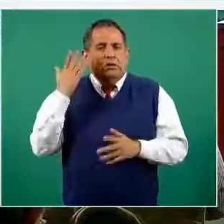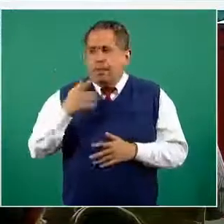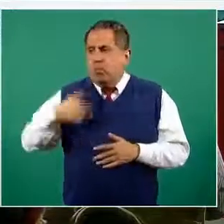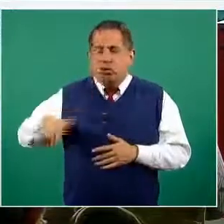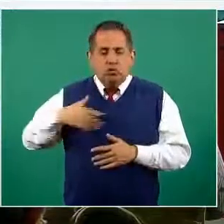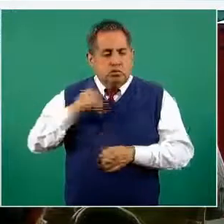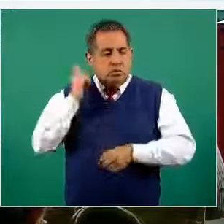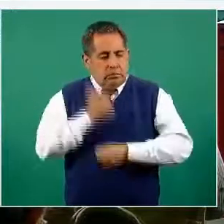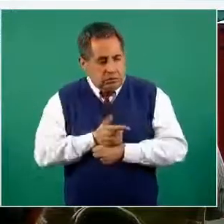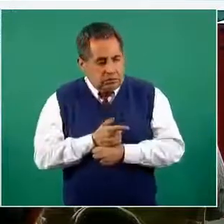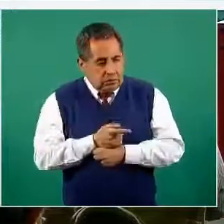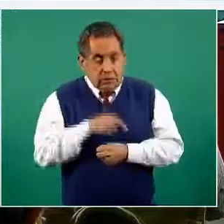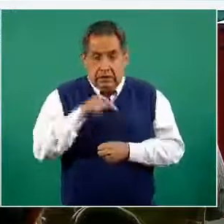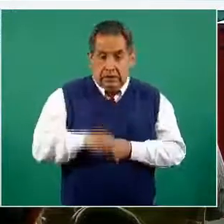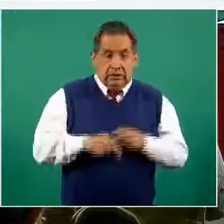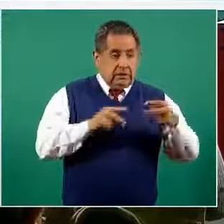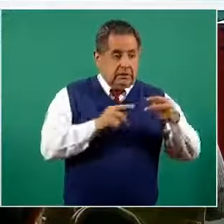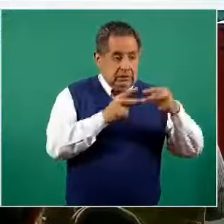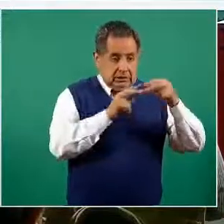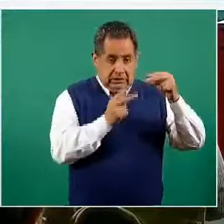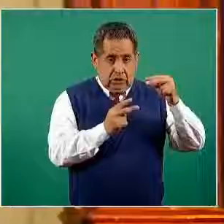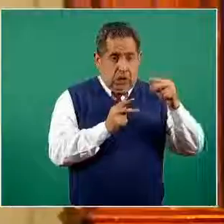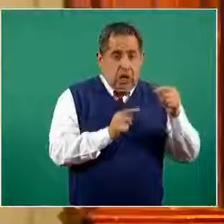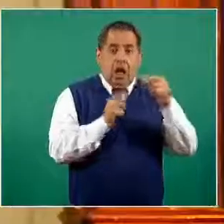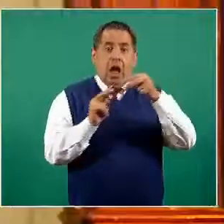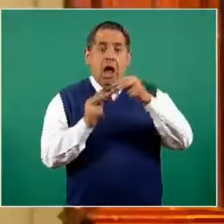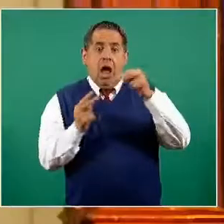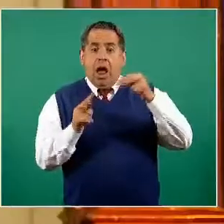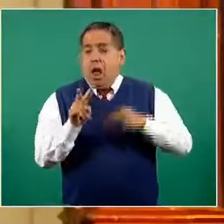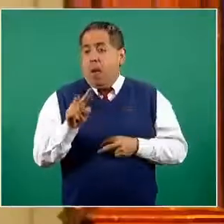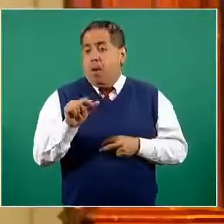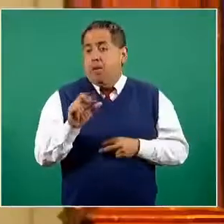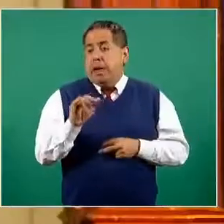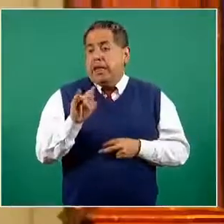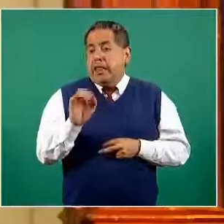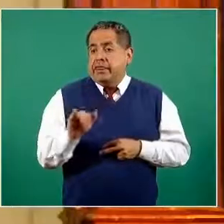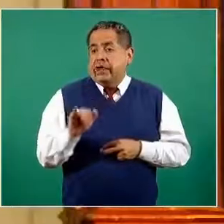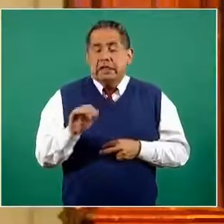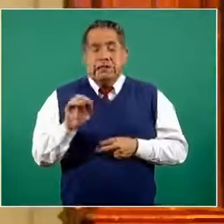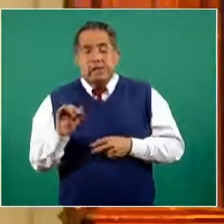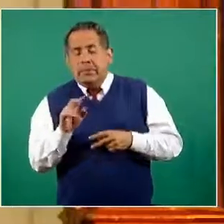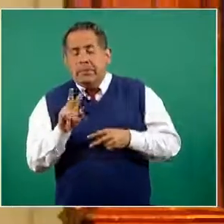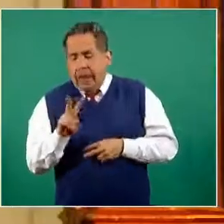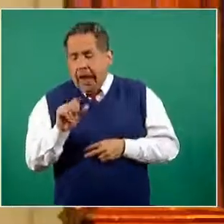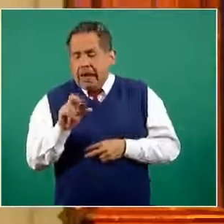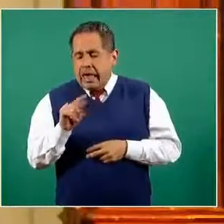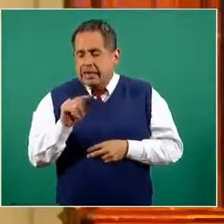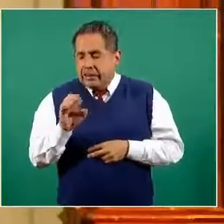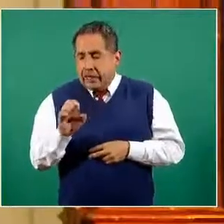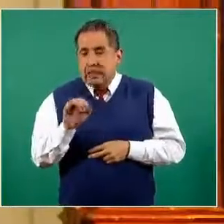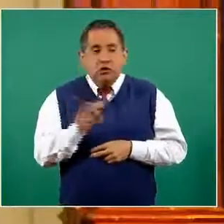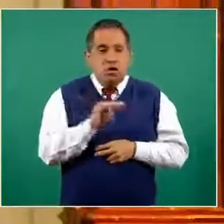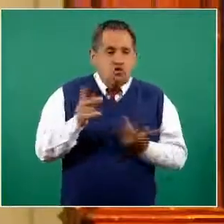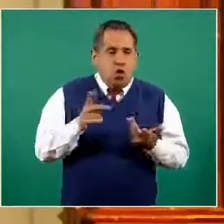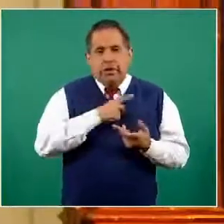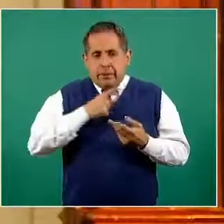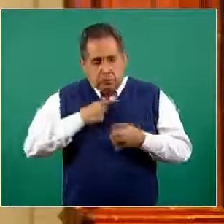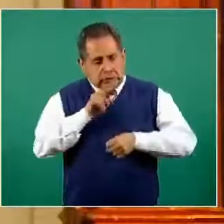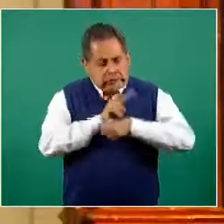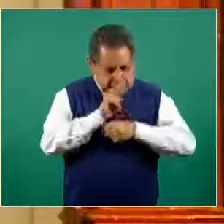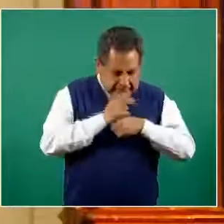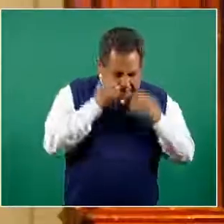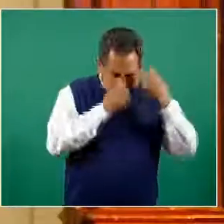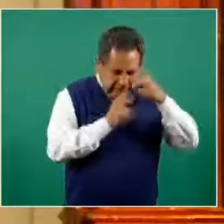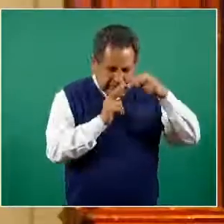si están habiendo variantes o no están habiendo variantes? ¿Y cómo podríamos saberlo? Pues tenemos que hacer una vigilancia genómica, tenemos que